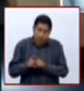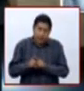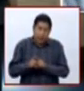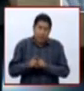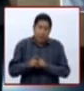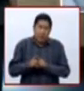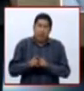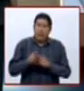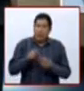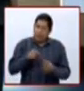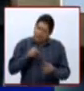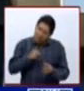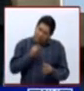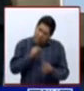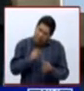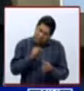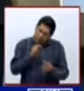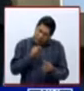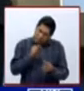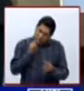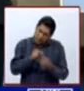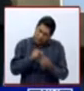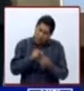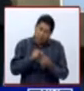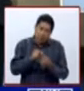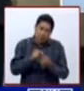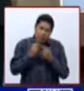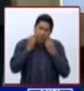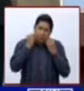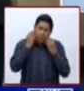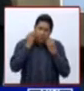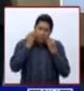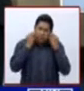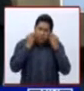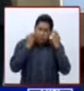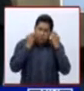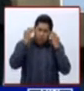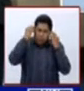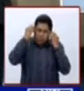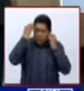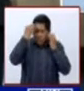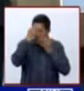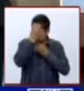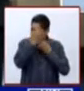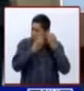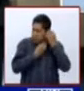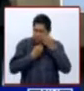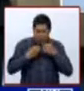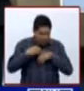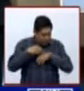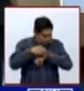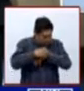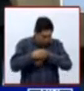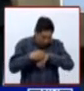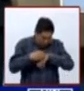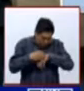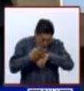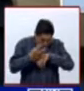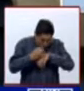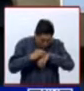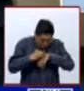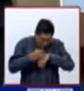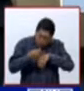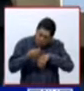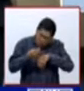mono tiene algo específico, esa erupción en la piel, esas vejiguitas con líquido, que luego son las